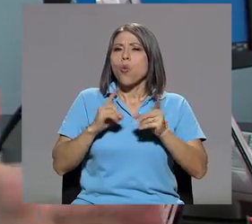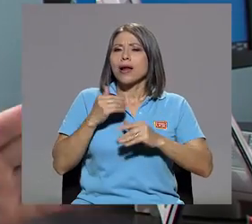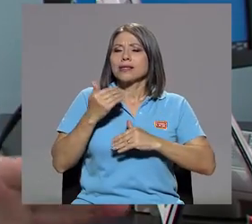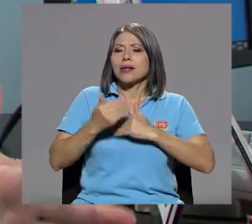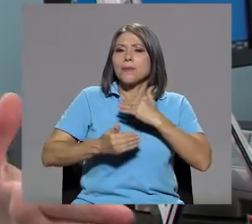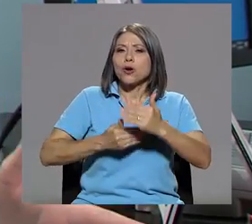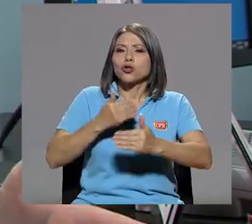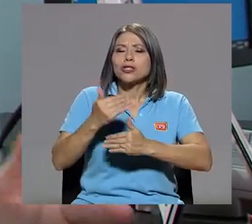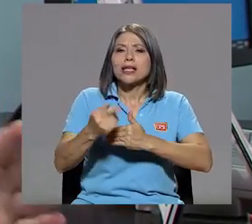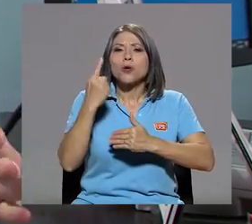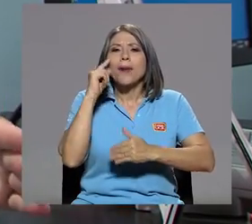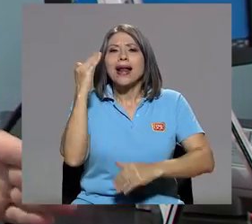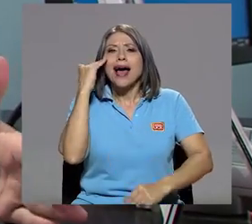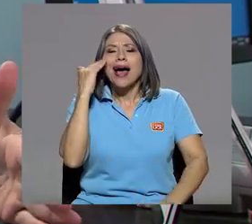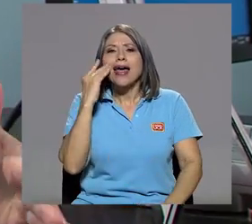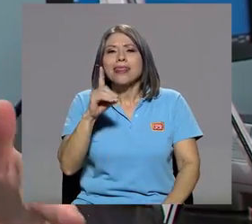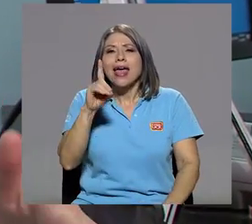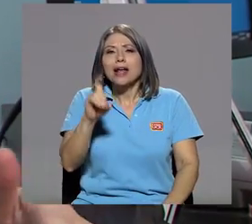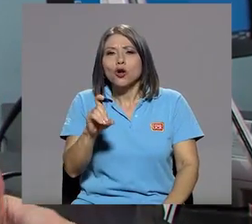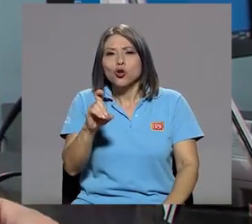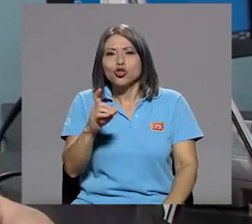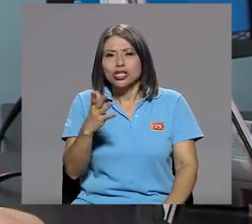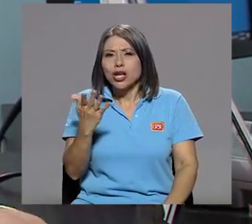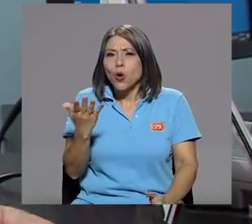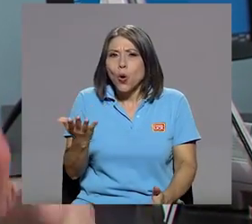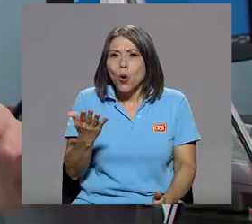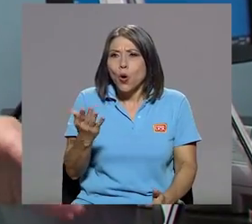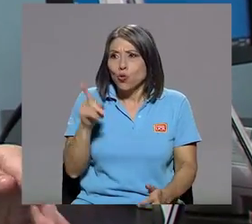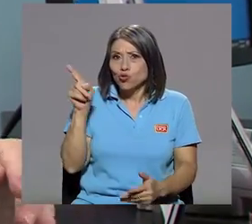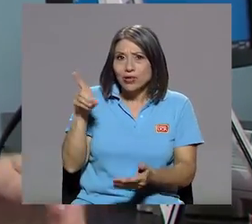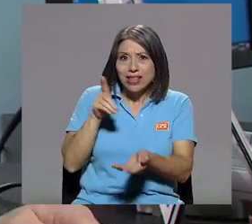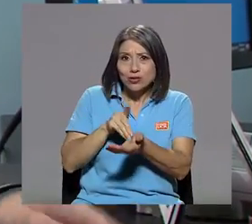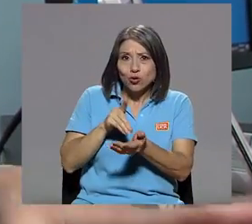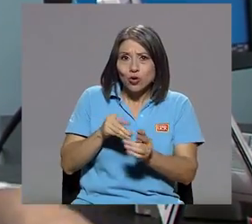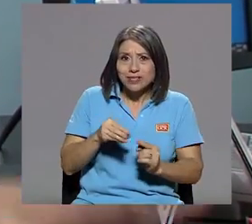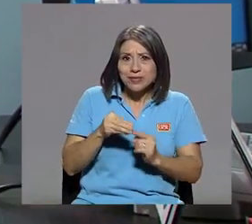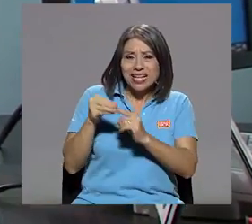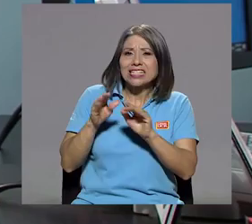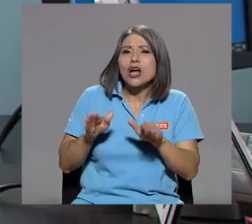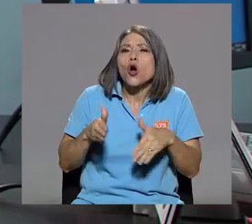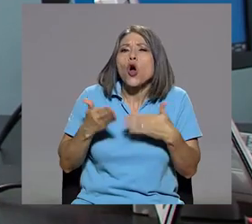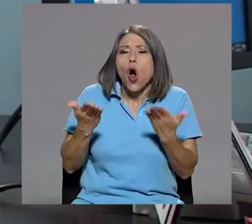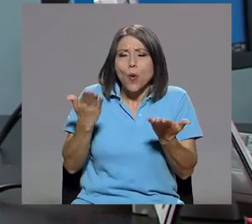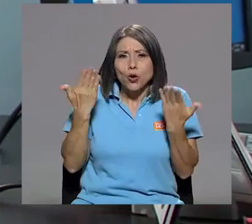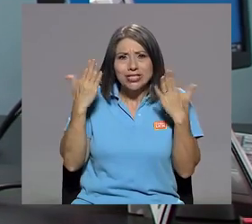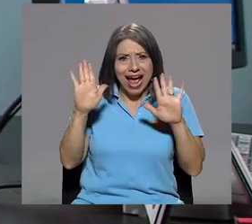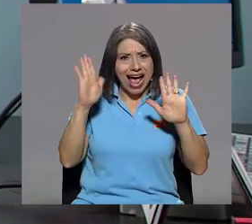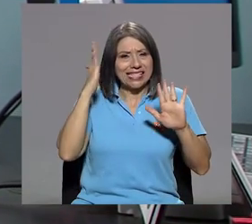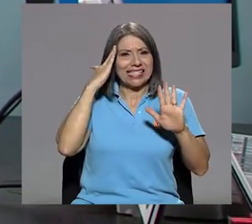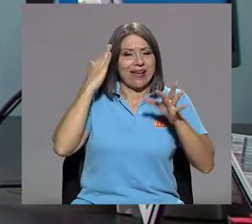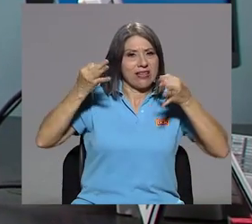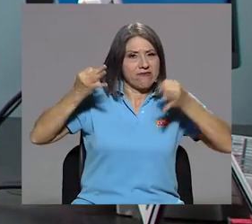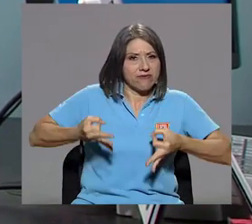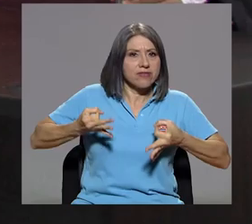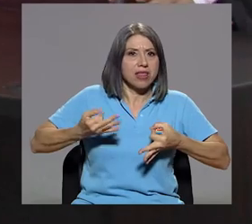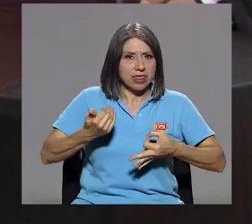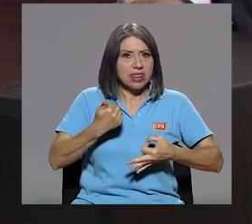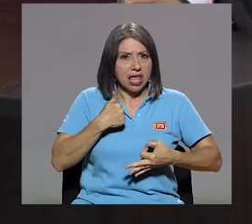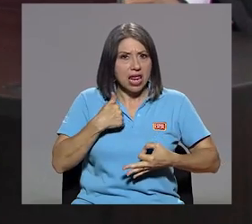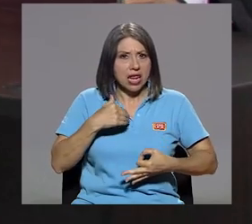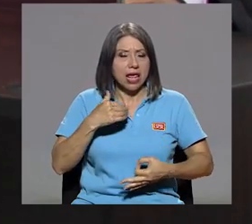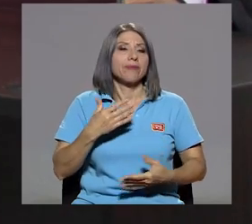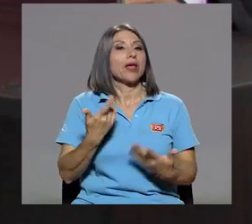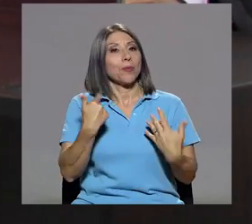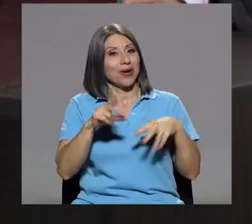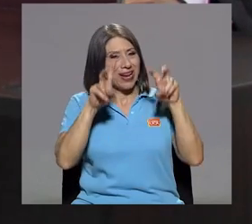proceso, digamos, del diagnóstico? ¿Cómo llegan ustedes, los especialistas, a saber que la persona tiene glaucoma? Normalmente, bueno,